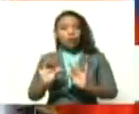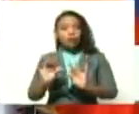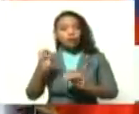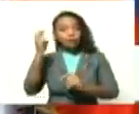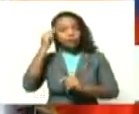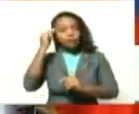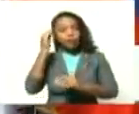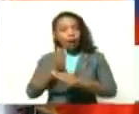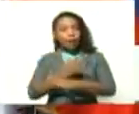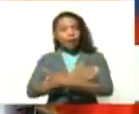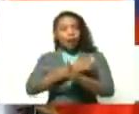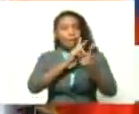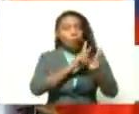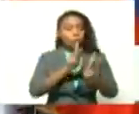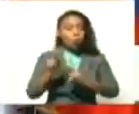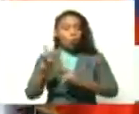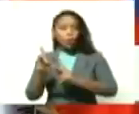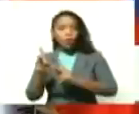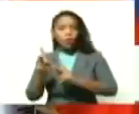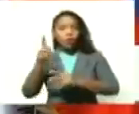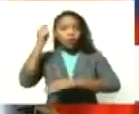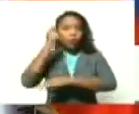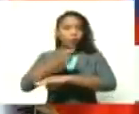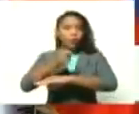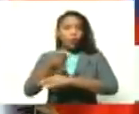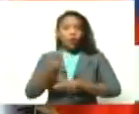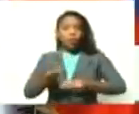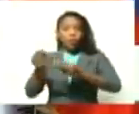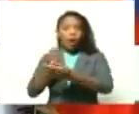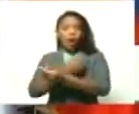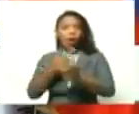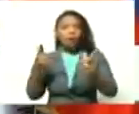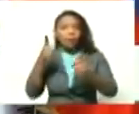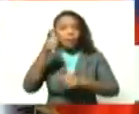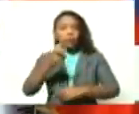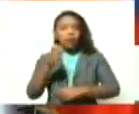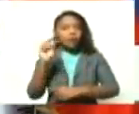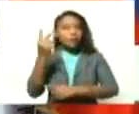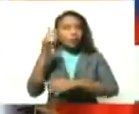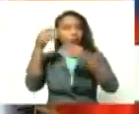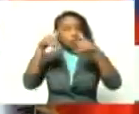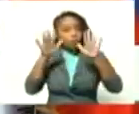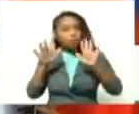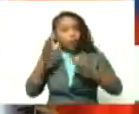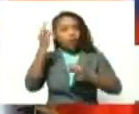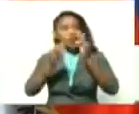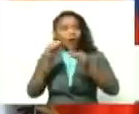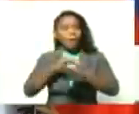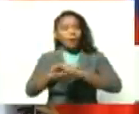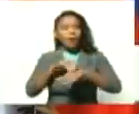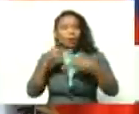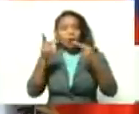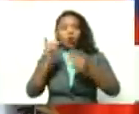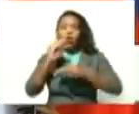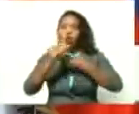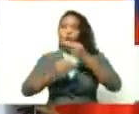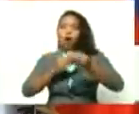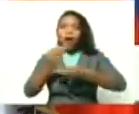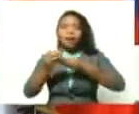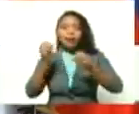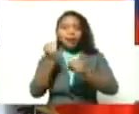premeditada y el tribunal otorgue la libertad. Segundo supuesto, el fiscal del Ministerio Público no ejerce